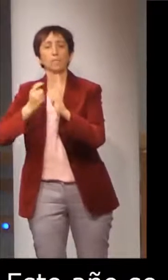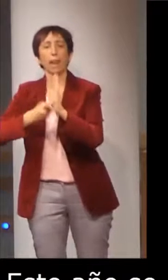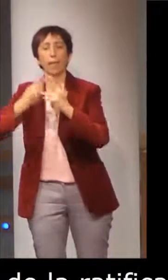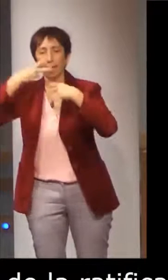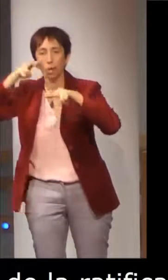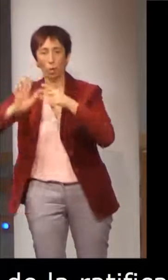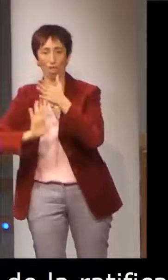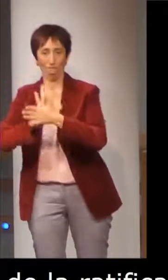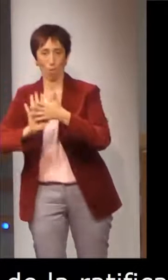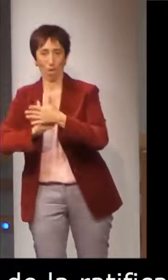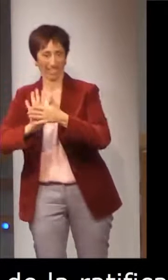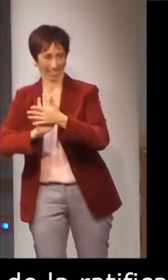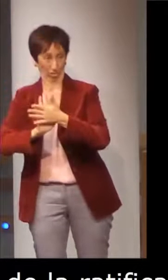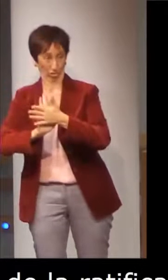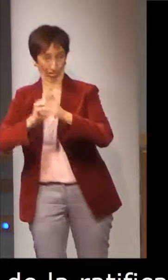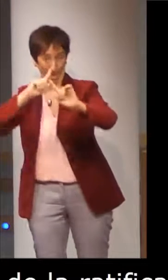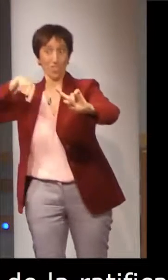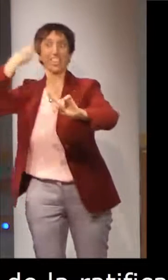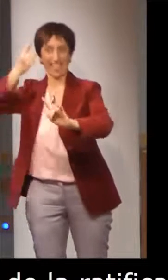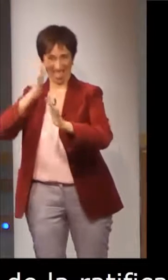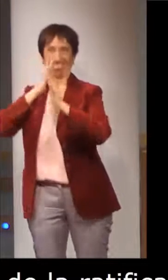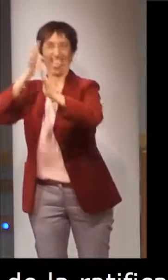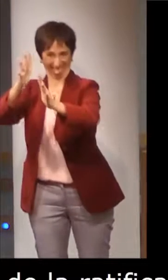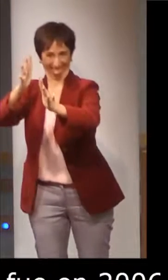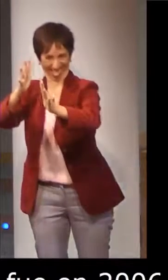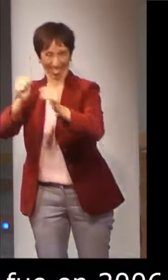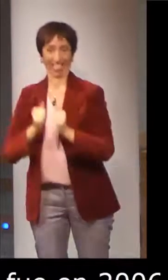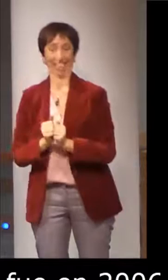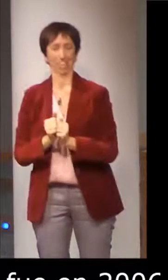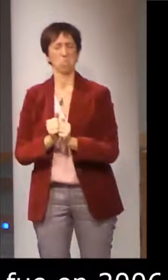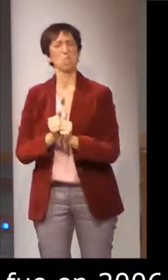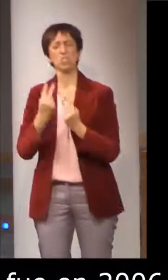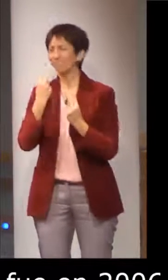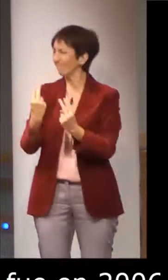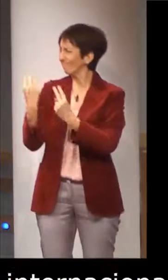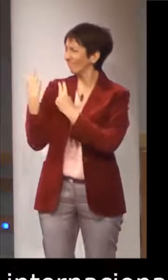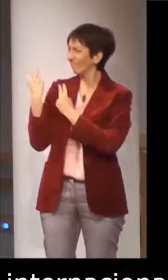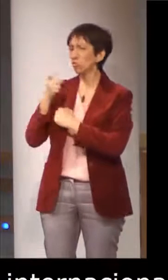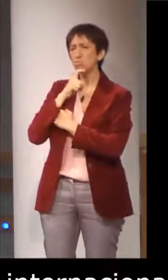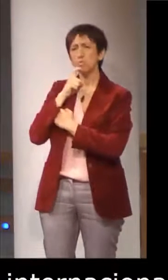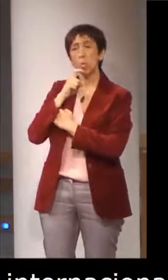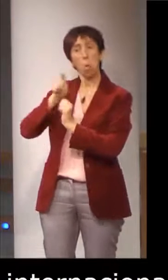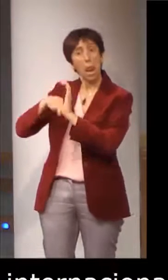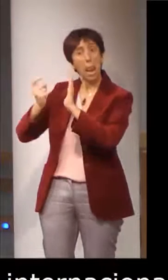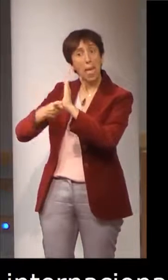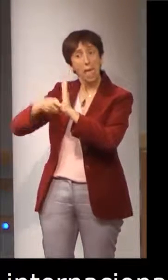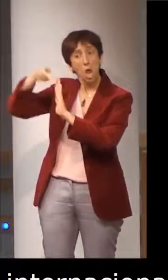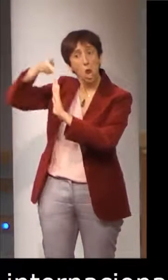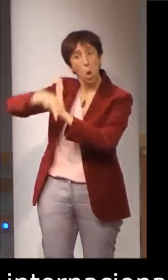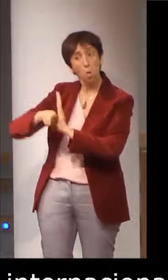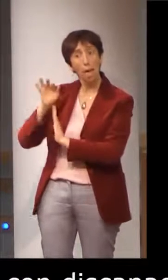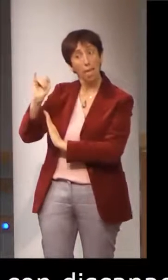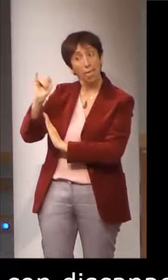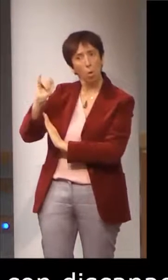Convención Internacional de Derechos de las Personas con Discapacidad, pero como digo, se celebran diez años de